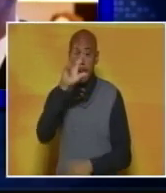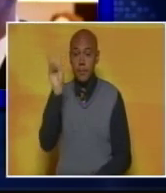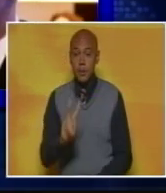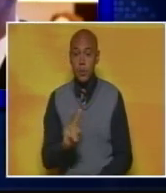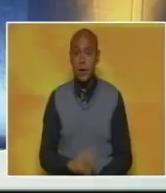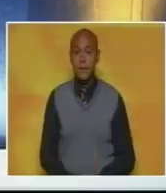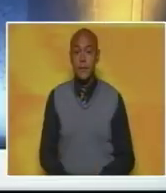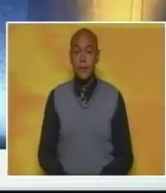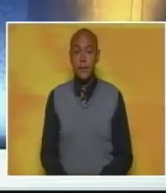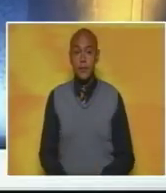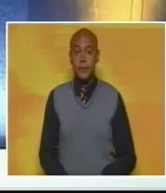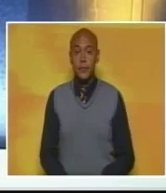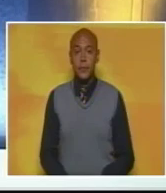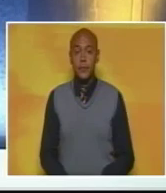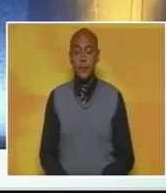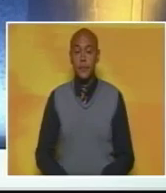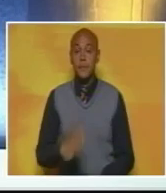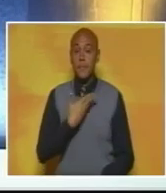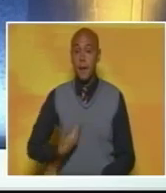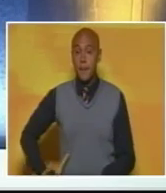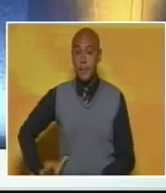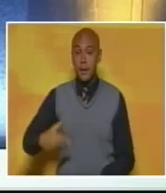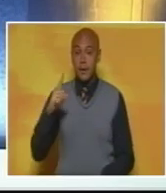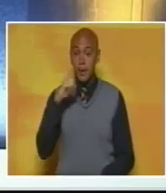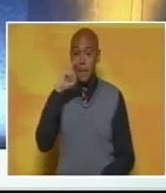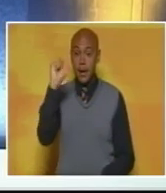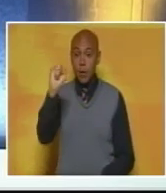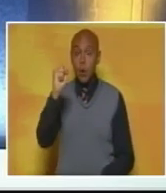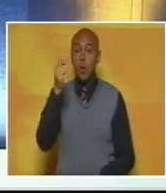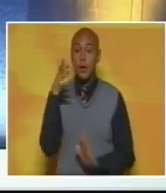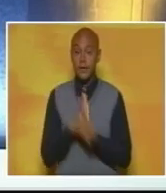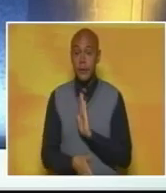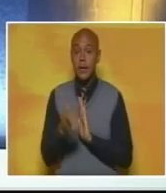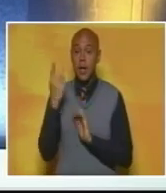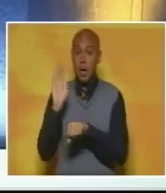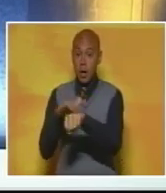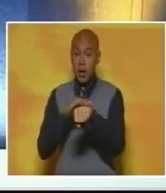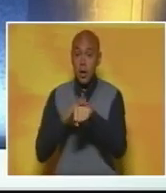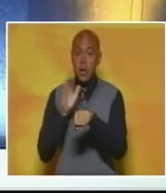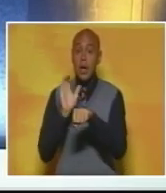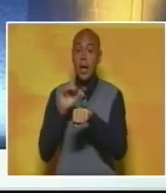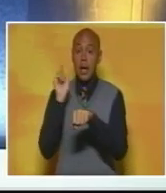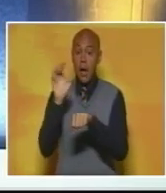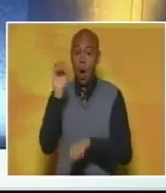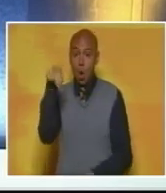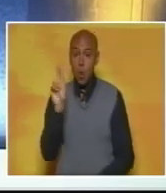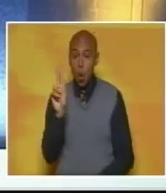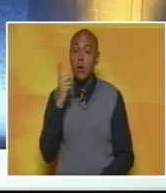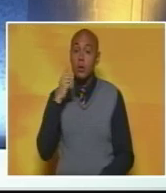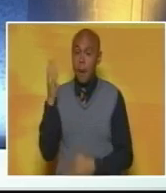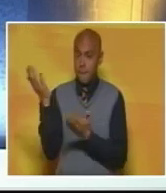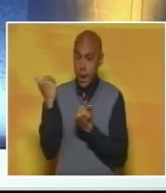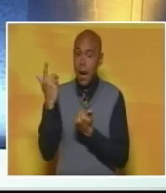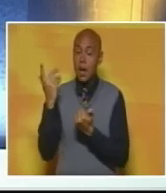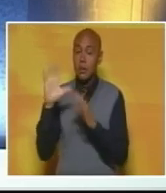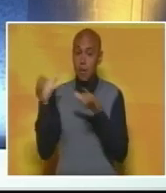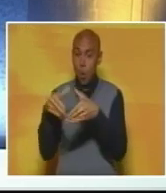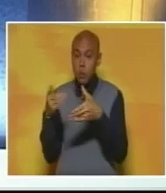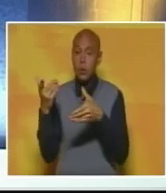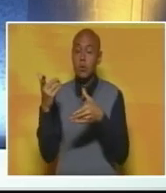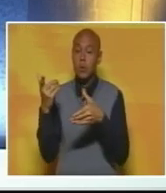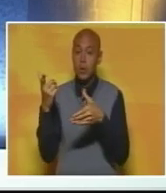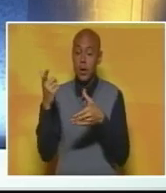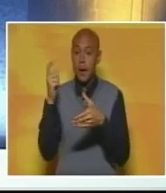venezolana. El presidente de la República, Nicolás Maduro, invitó a la Organización de las Naciones Unidas a enviar una delegación de